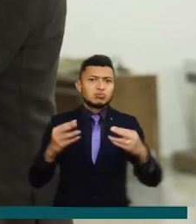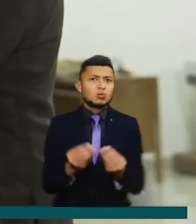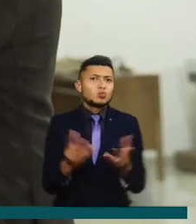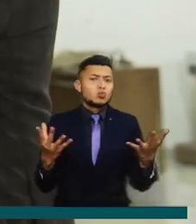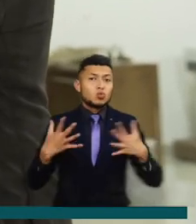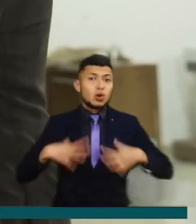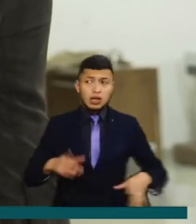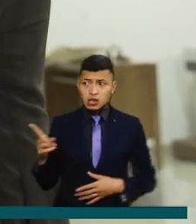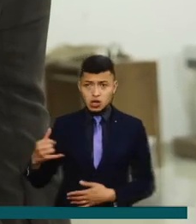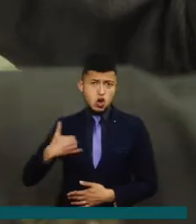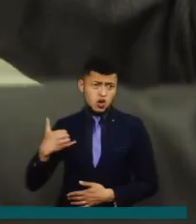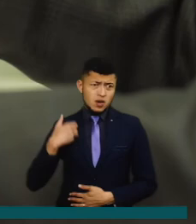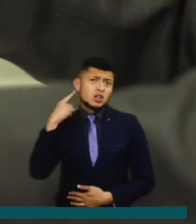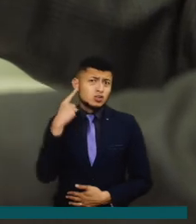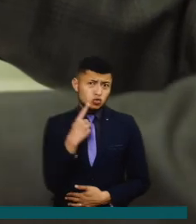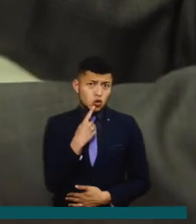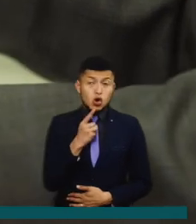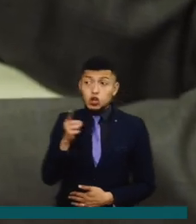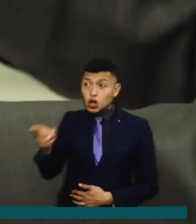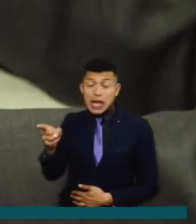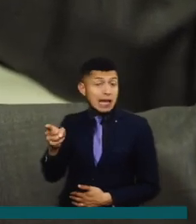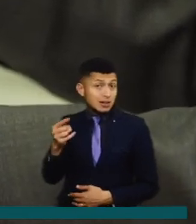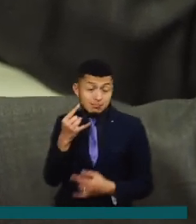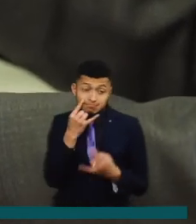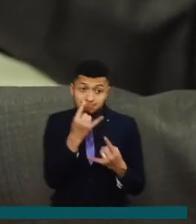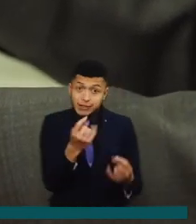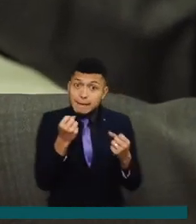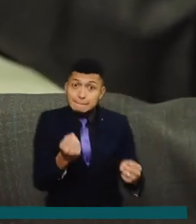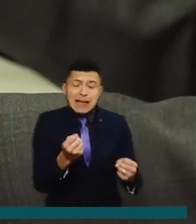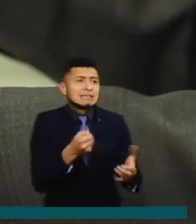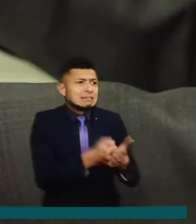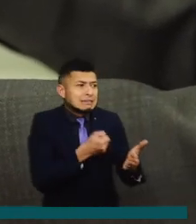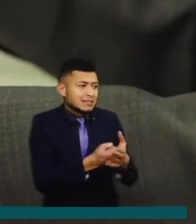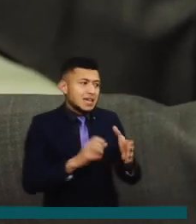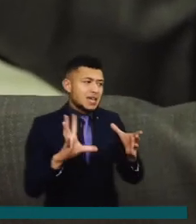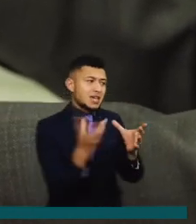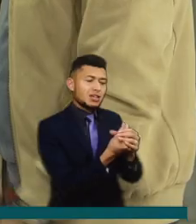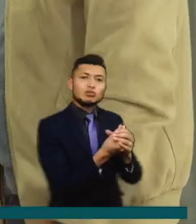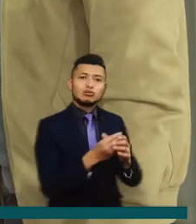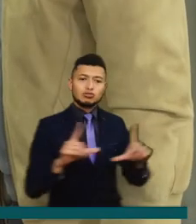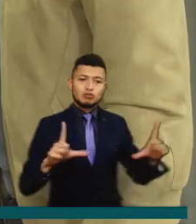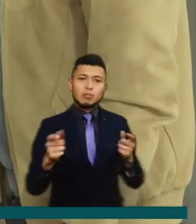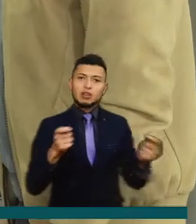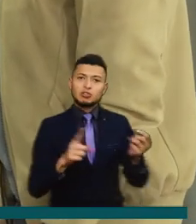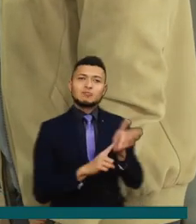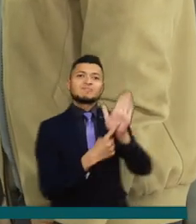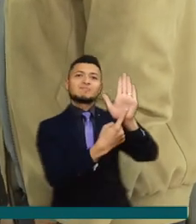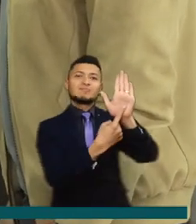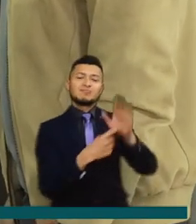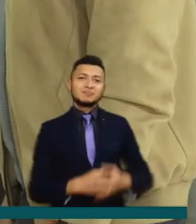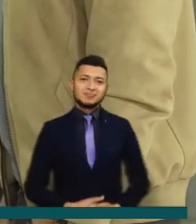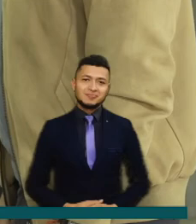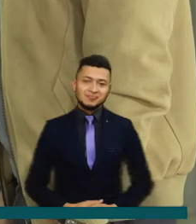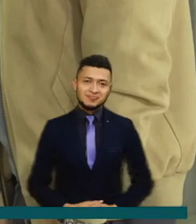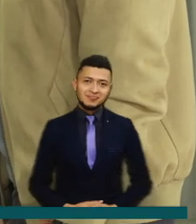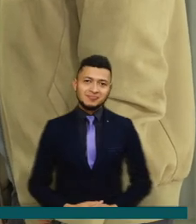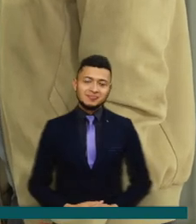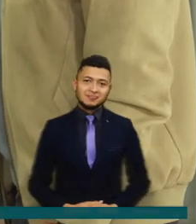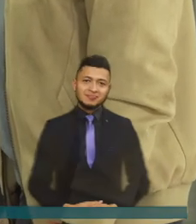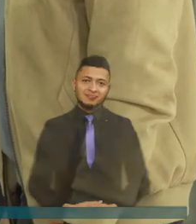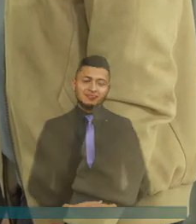público. Siendo un joven sordo, él es el más interesado en que la inclusión sea la bandera de Toma el Control.